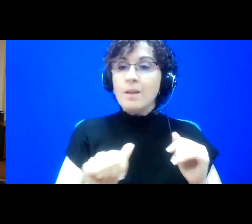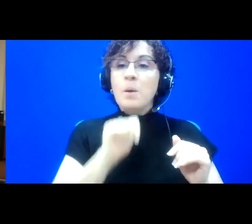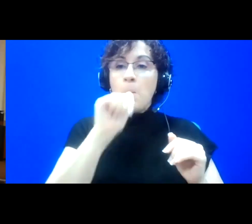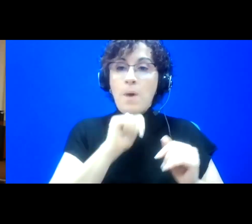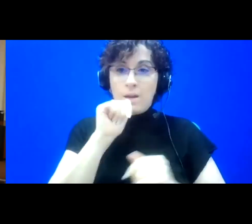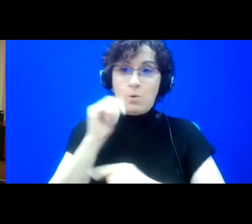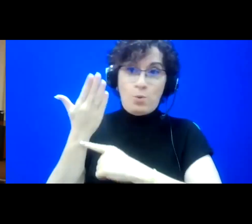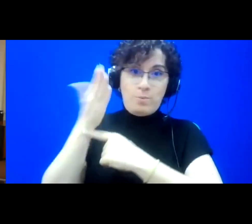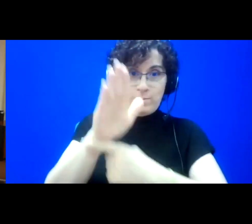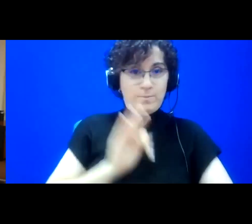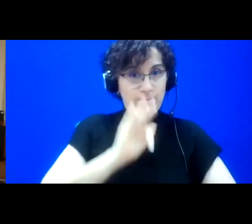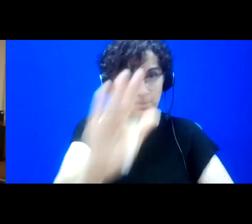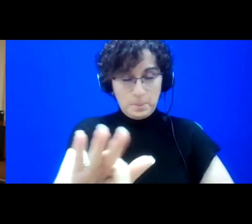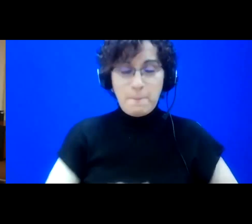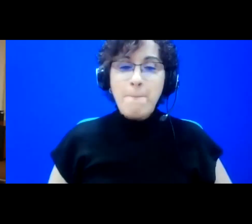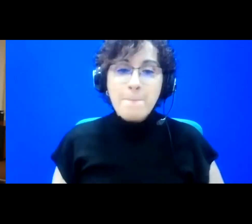Esteban Sá.